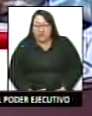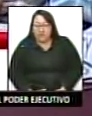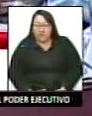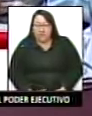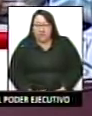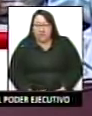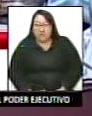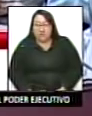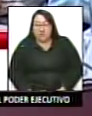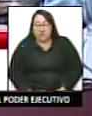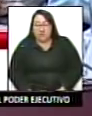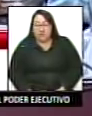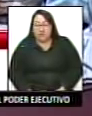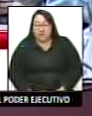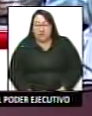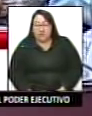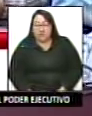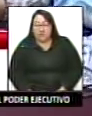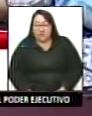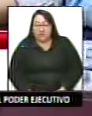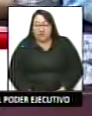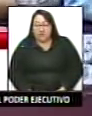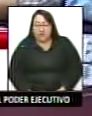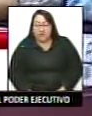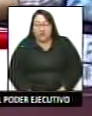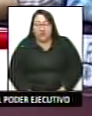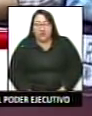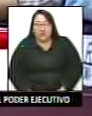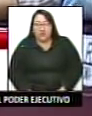Sí. Gracias. Un poco